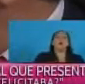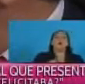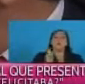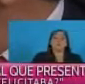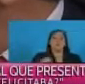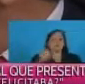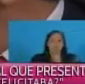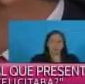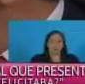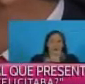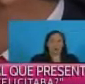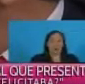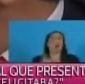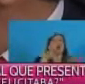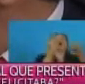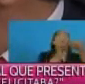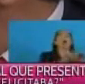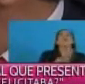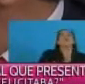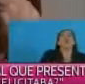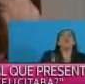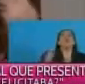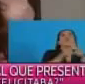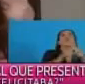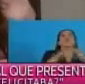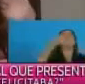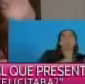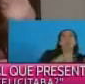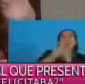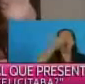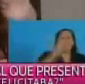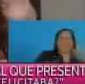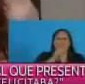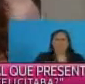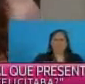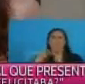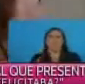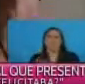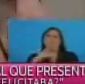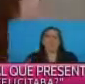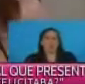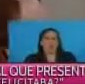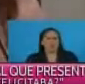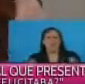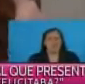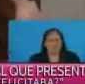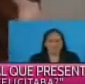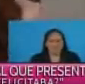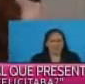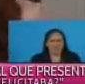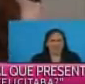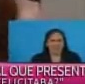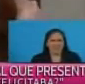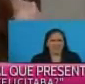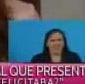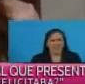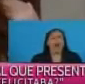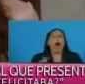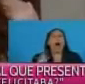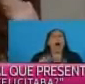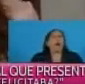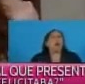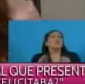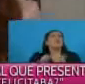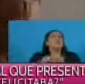que tenía para presentarme en el Consejo de Seguridad, presentó la denuncia? Y no me refiero únicamente a cuestiones